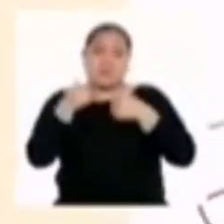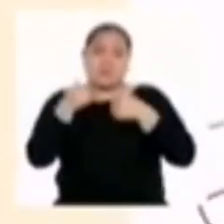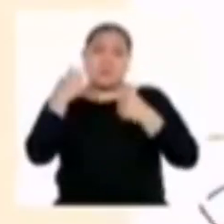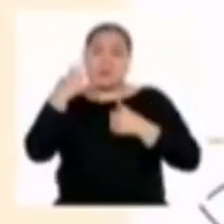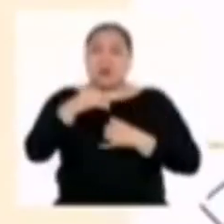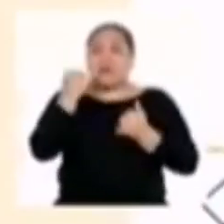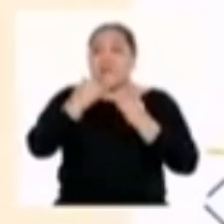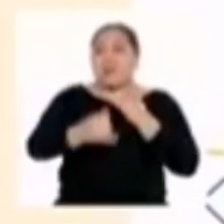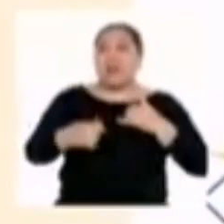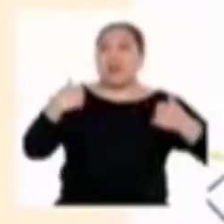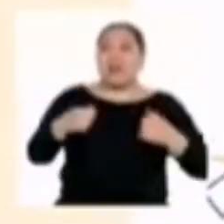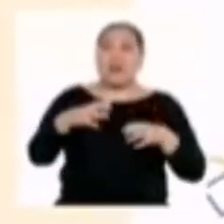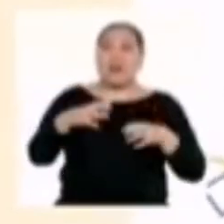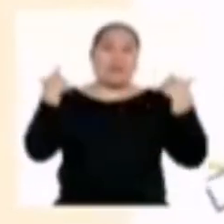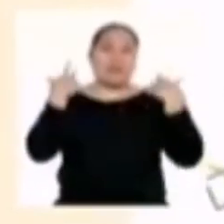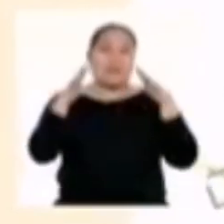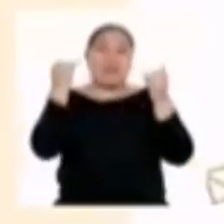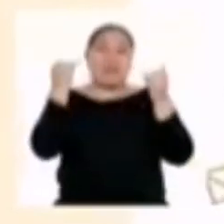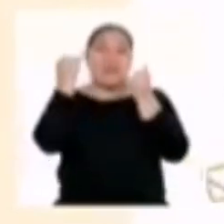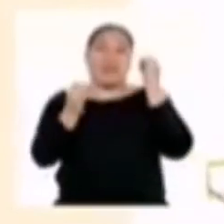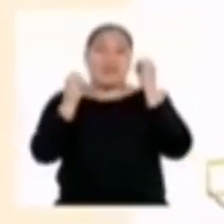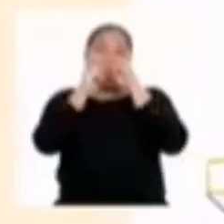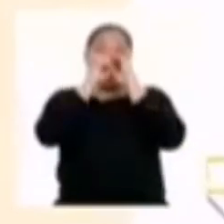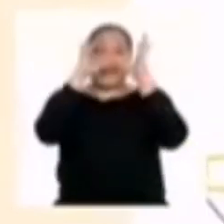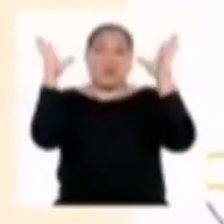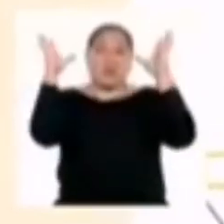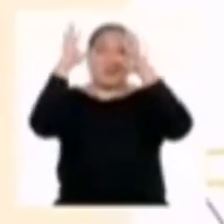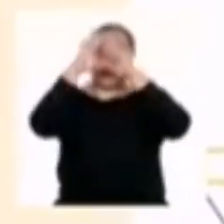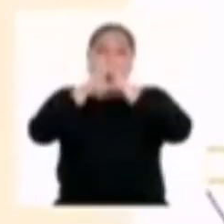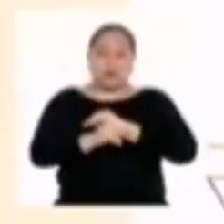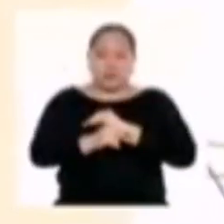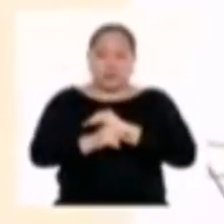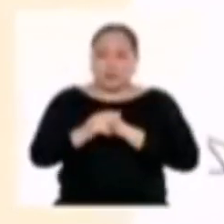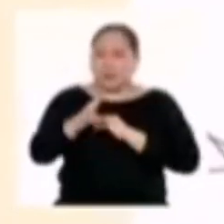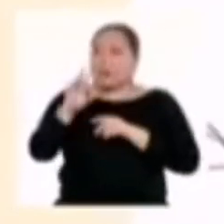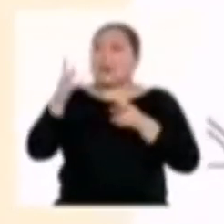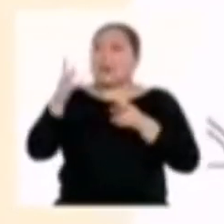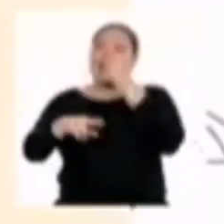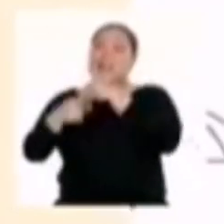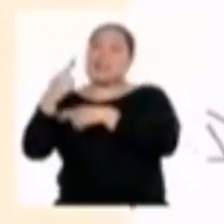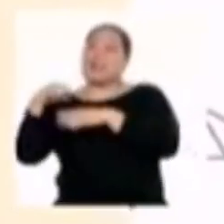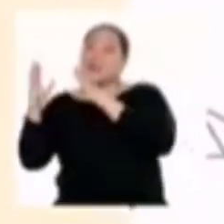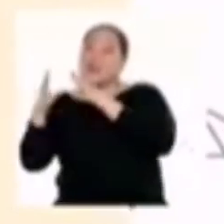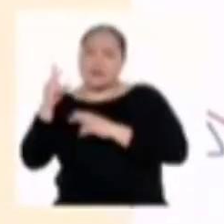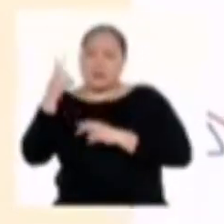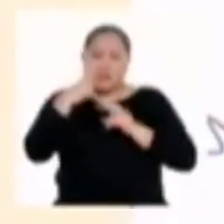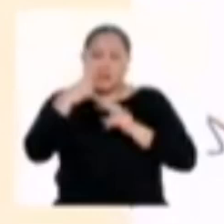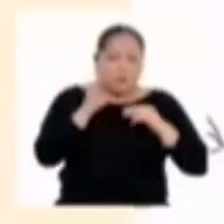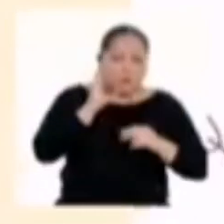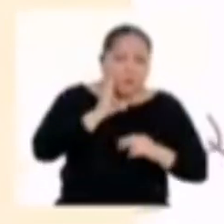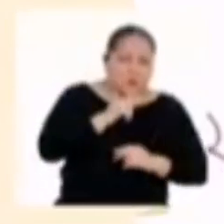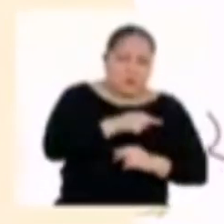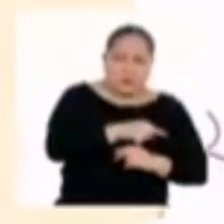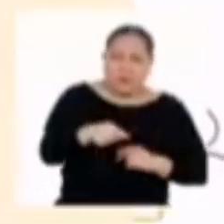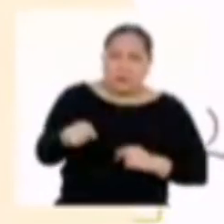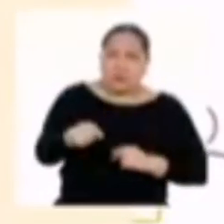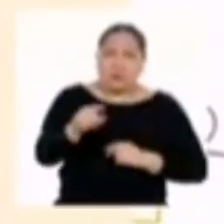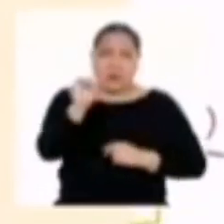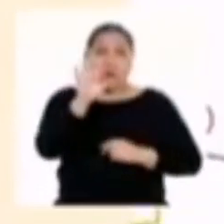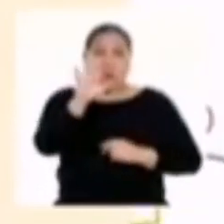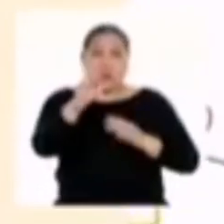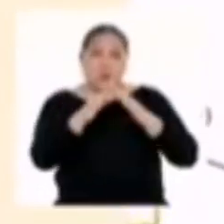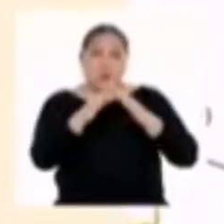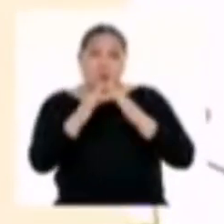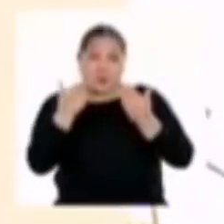pasamos muy bien. Pero cuando el día termina y tenemos que volver a casa, encontramos basura regada sobre la arena. ¿Pasa algo similar en tu